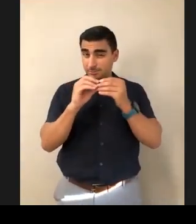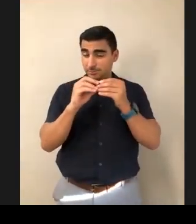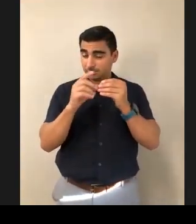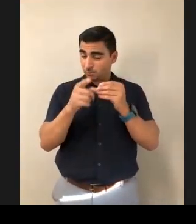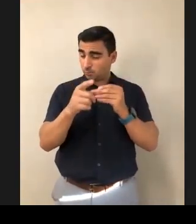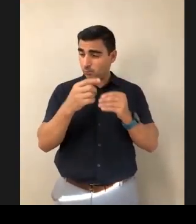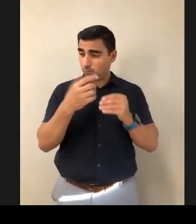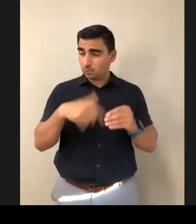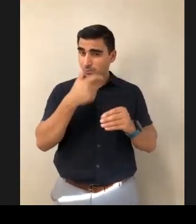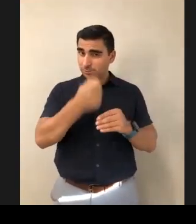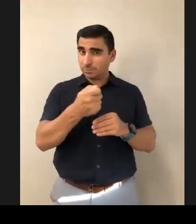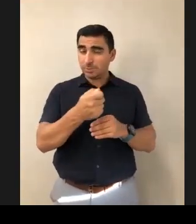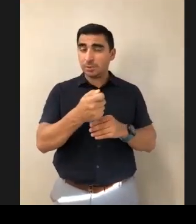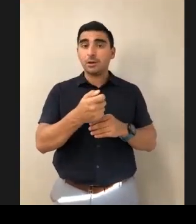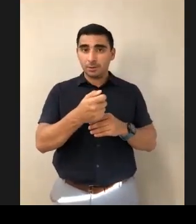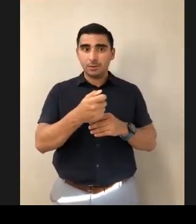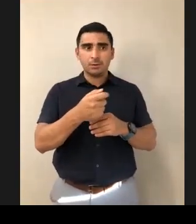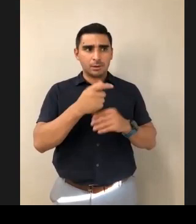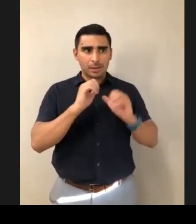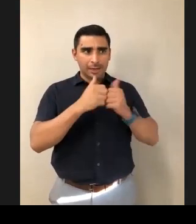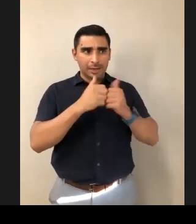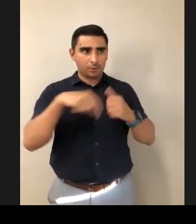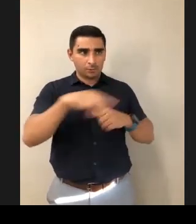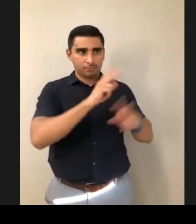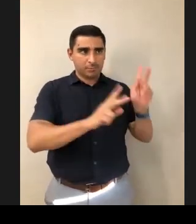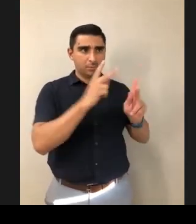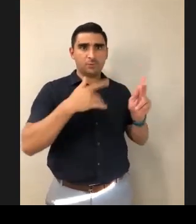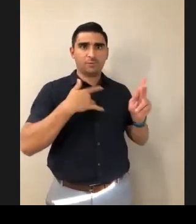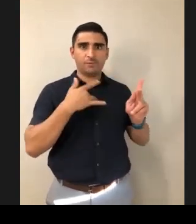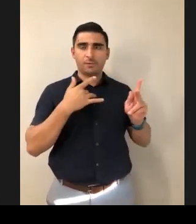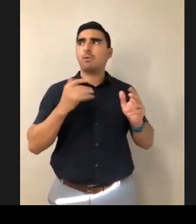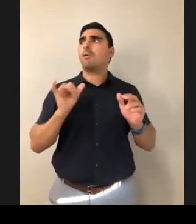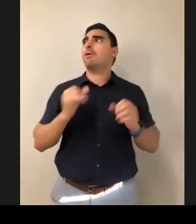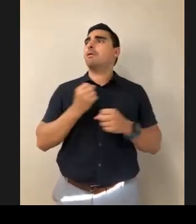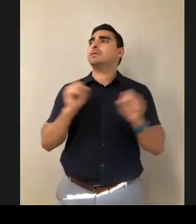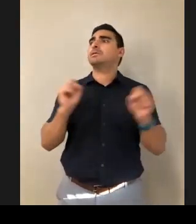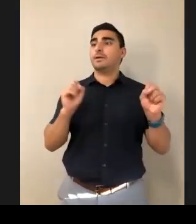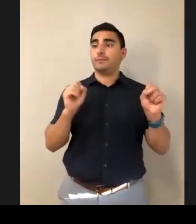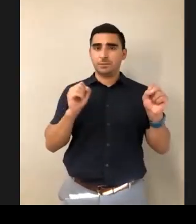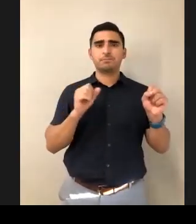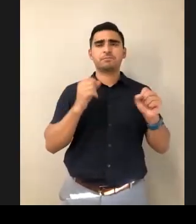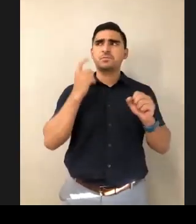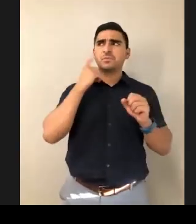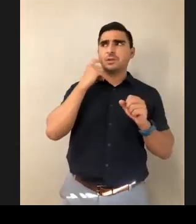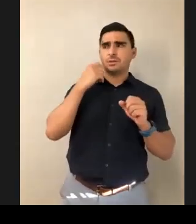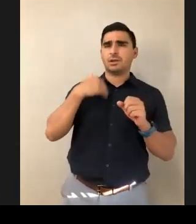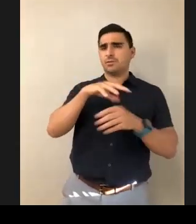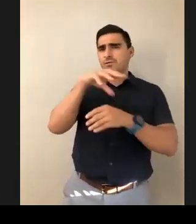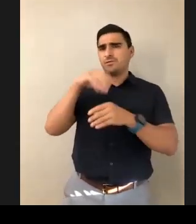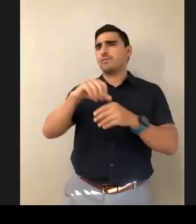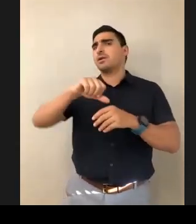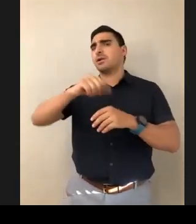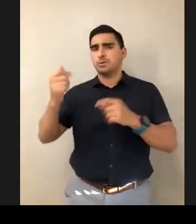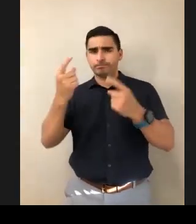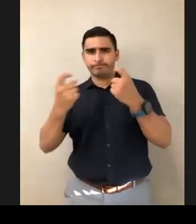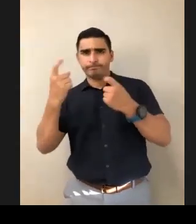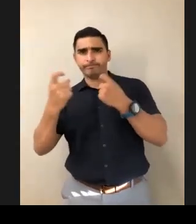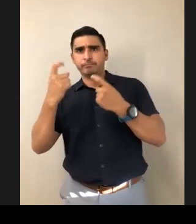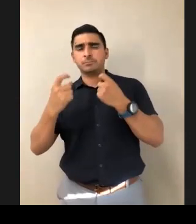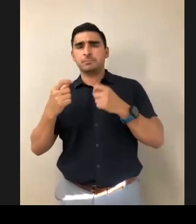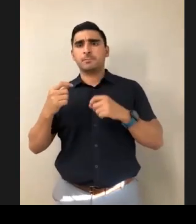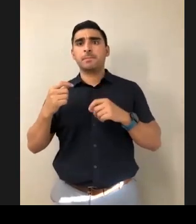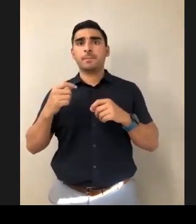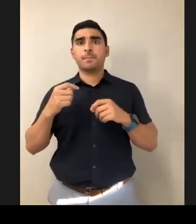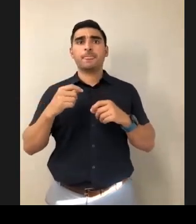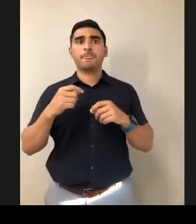Es muy interesante la segunda parte de la pregunta cuando habla de que ellos se sientan seguros. Lo único que